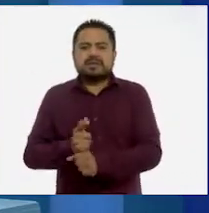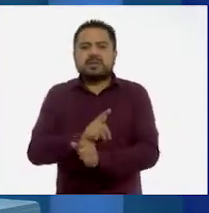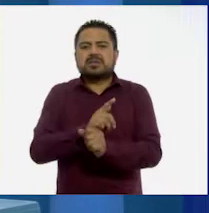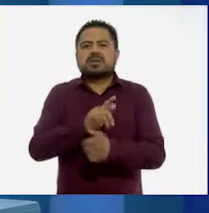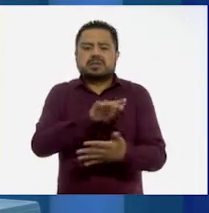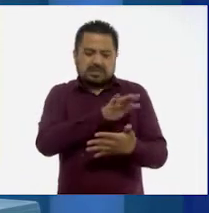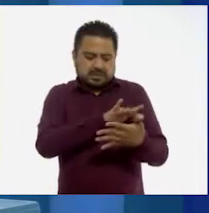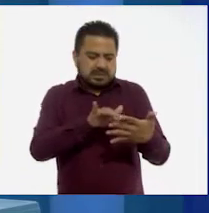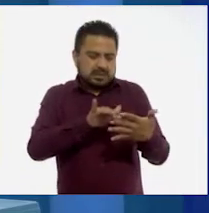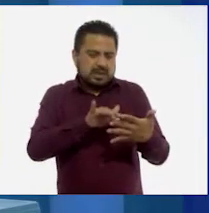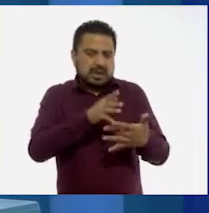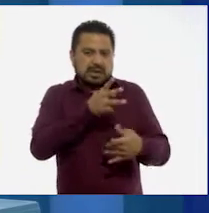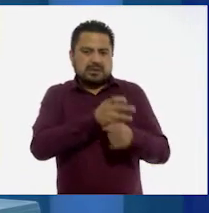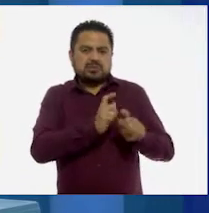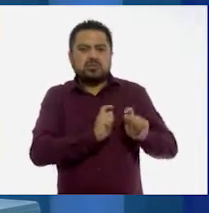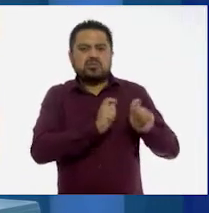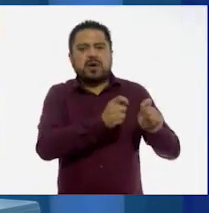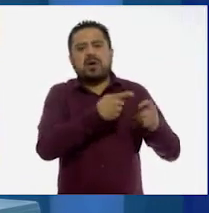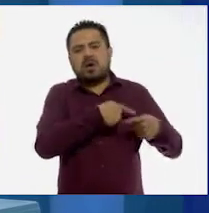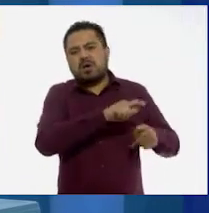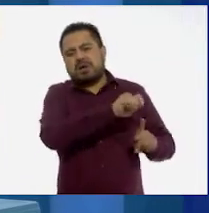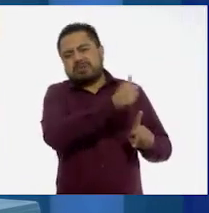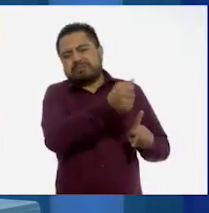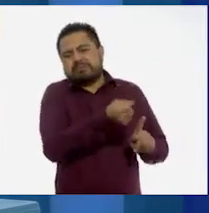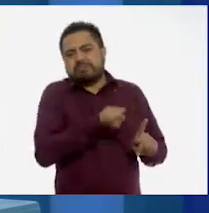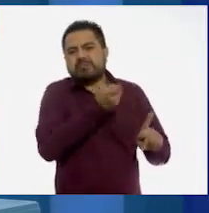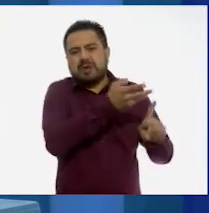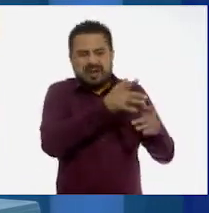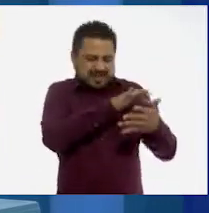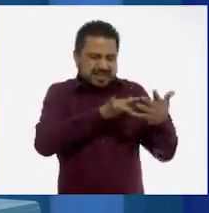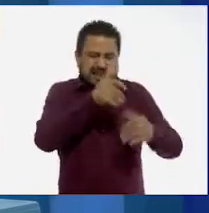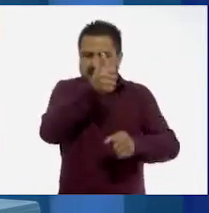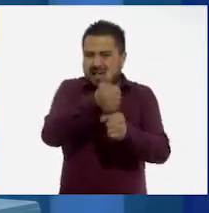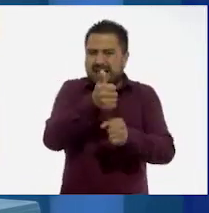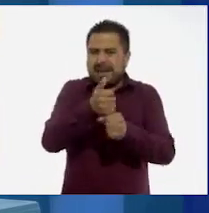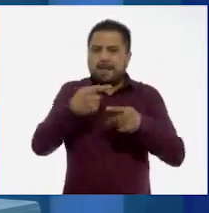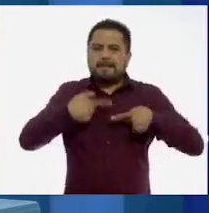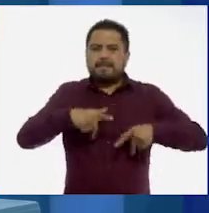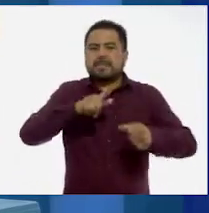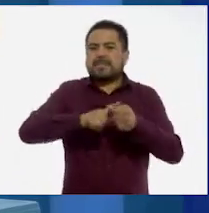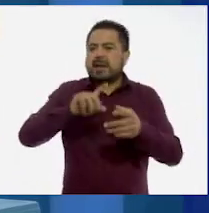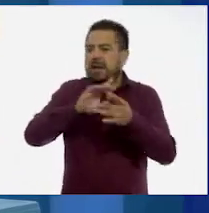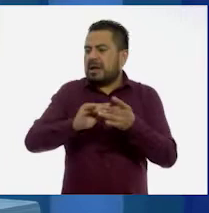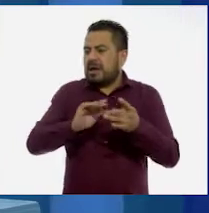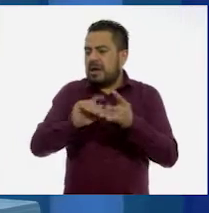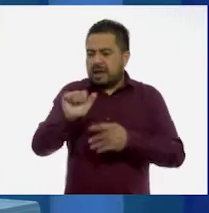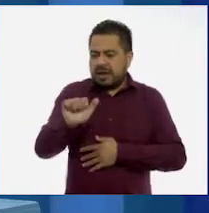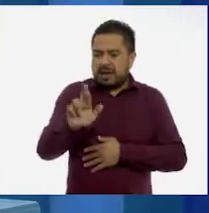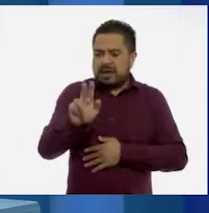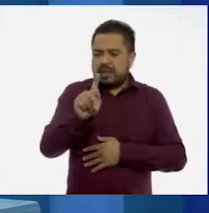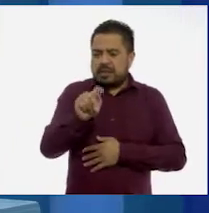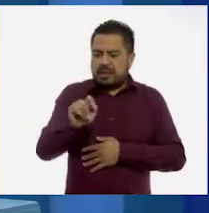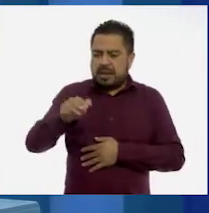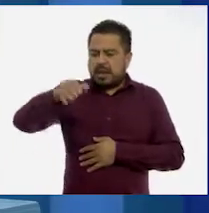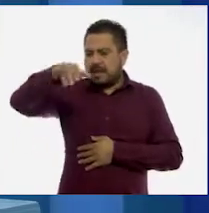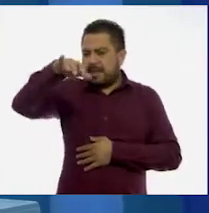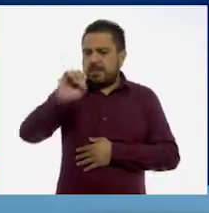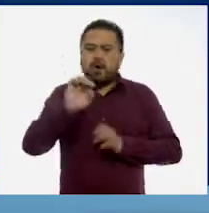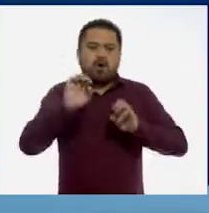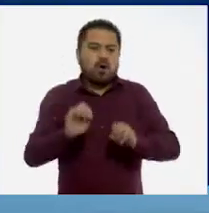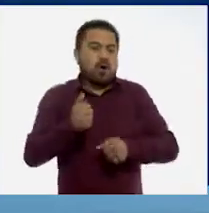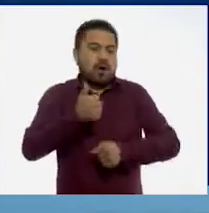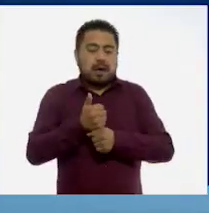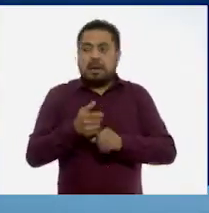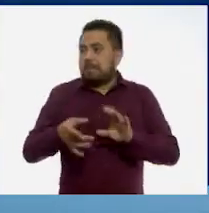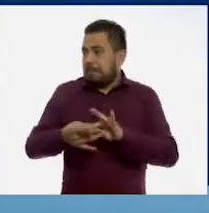texto en tercera persona. En el texto de la abuela, cuando se habla de los personajes, se dice Artemio o la abuela. Muy